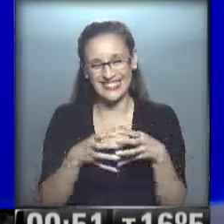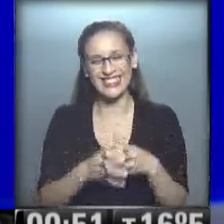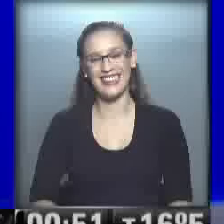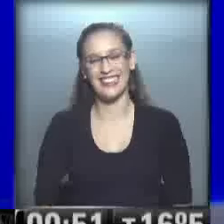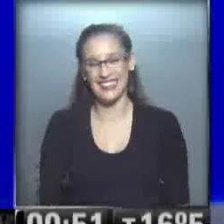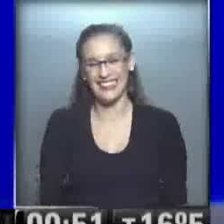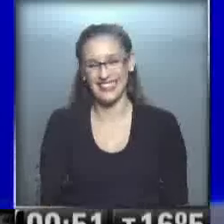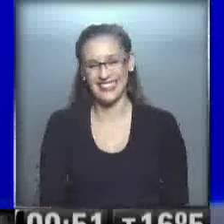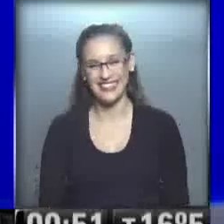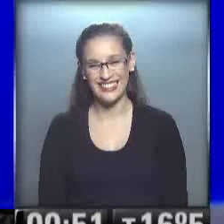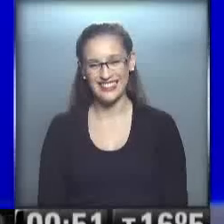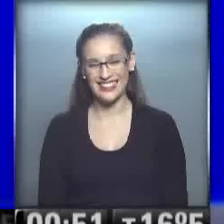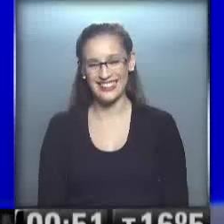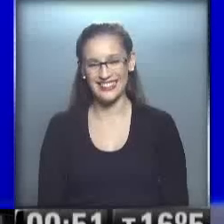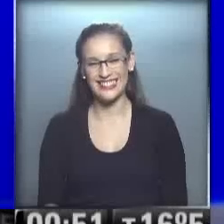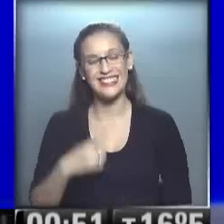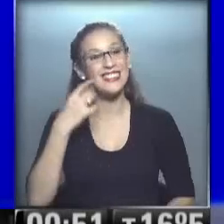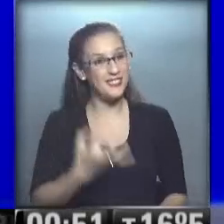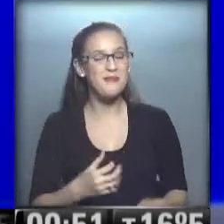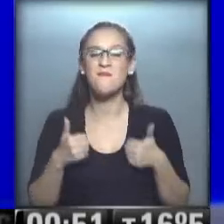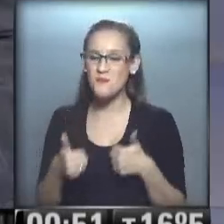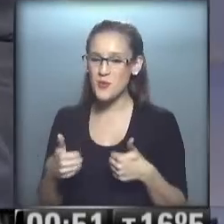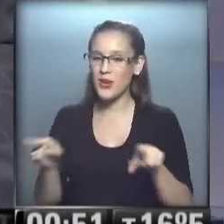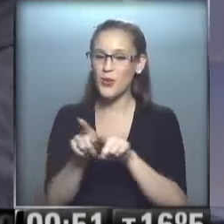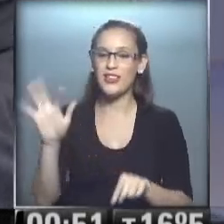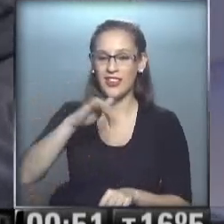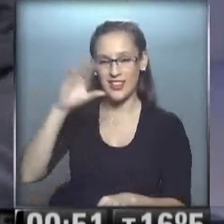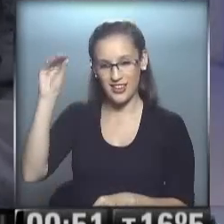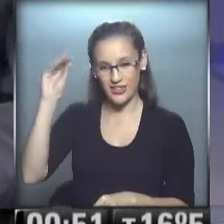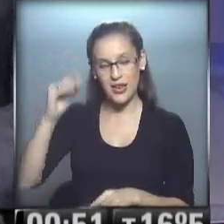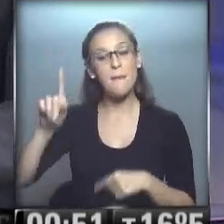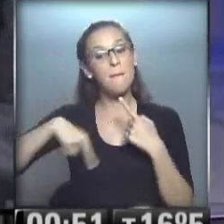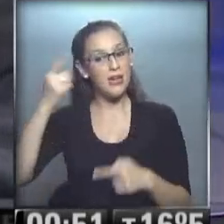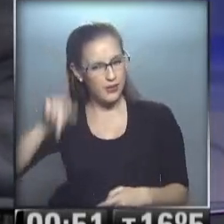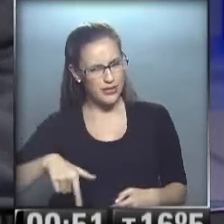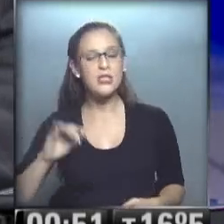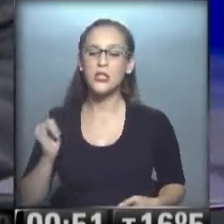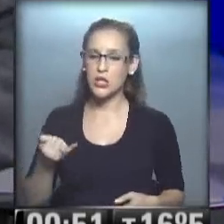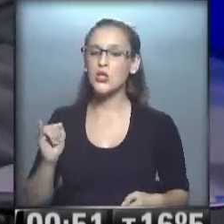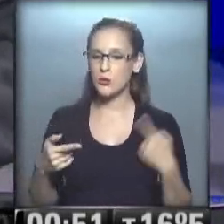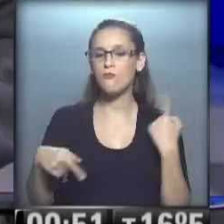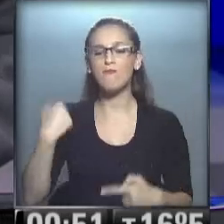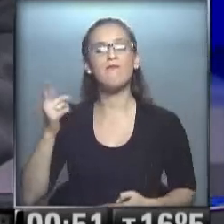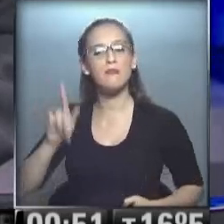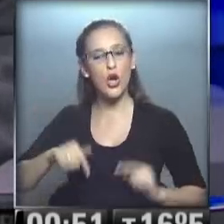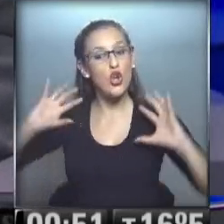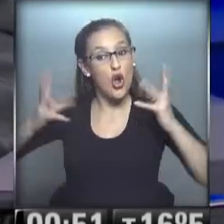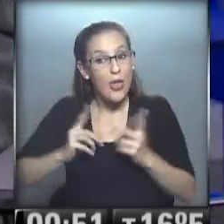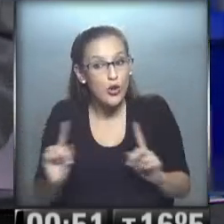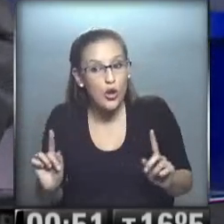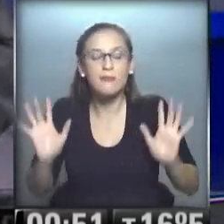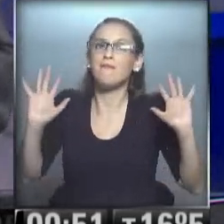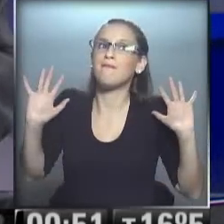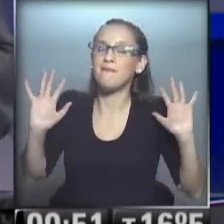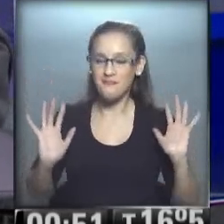igual. Gabriela, ¿la pasaste bien? Muy bien, como todas las noches. Venís mañana entonces. Mañana vengo, sí. Buah. Se le pasa el enojo, vuelve. Yo también,